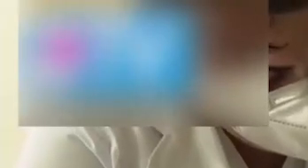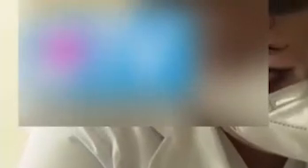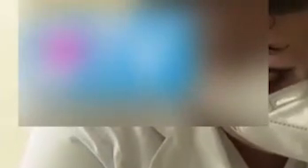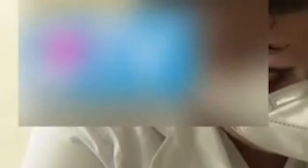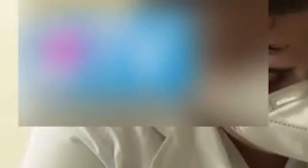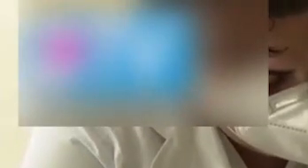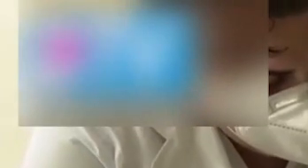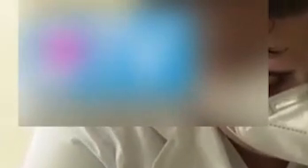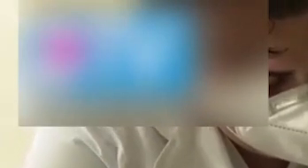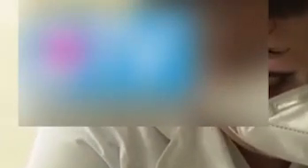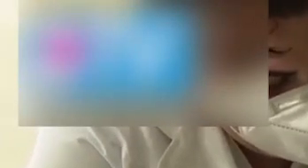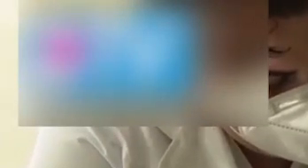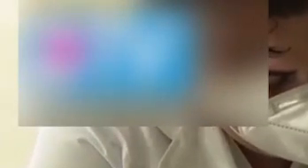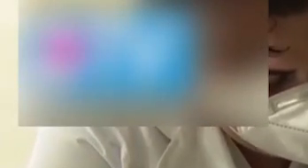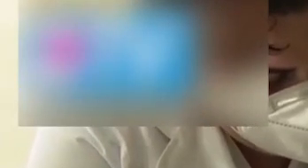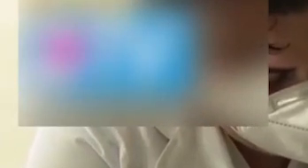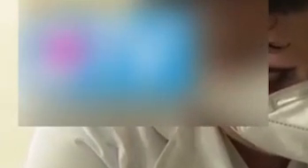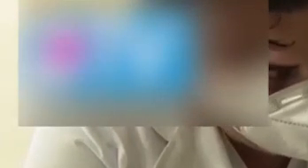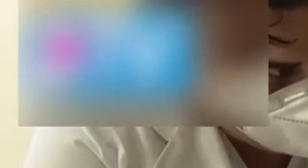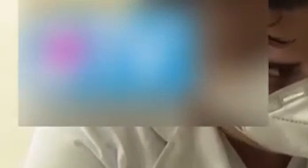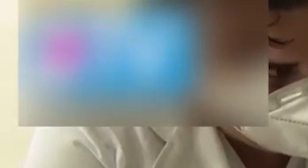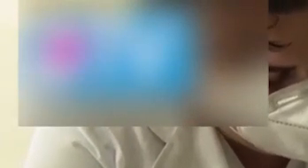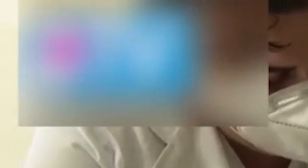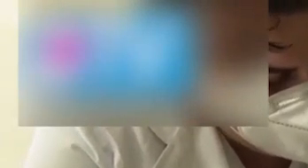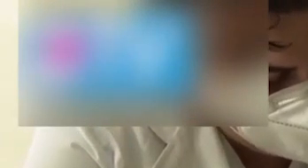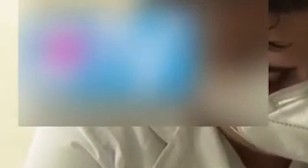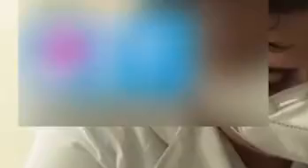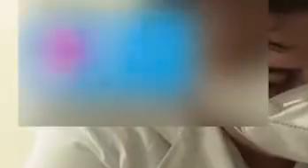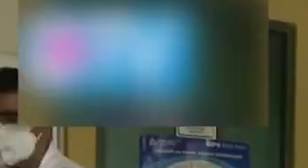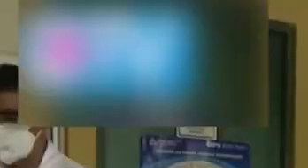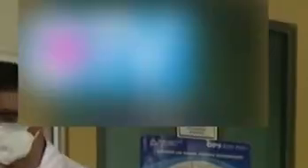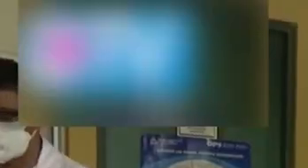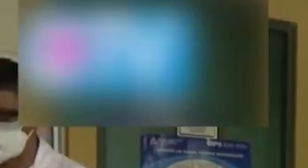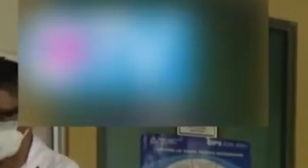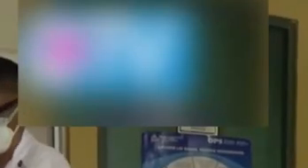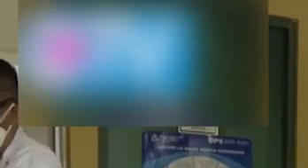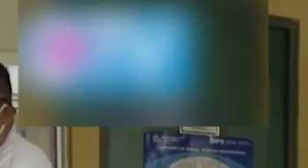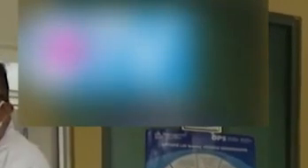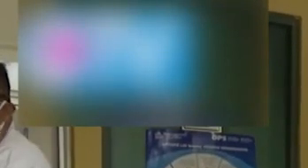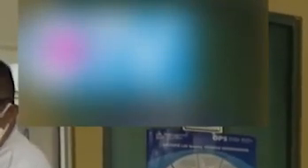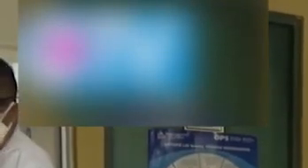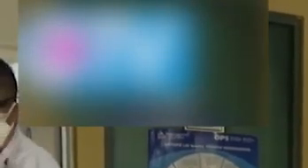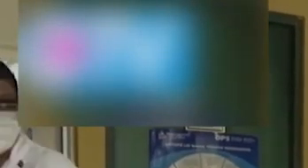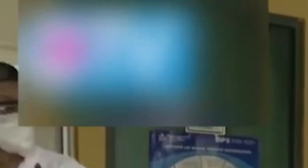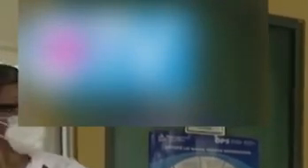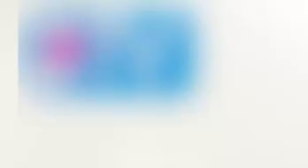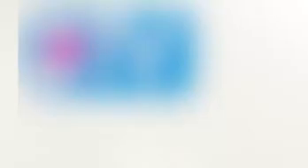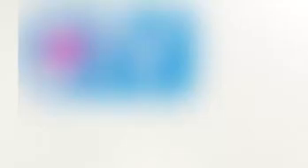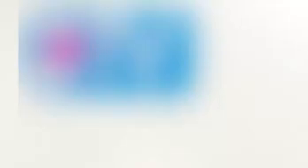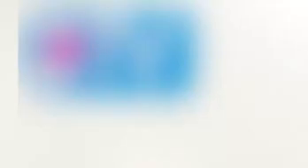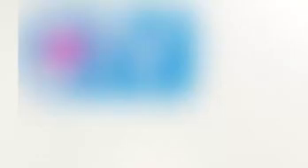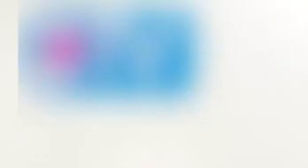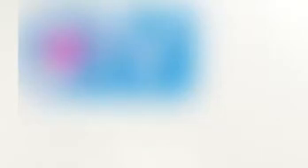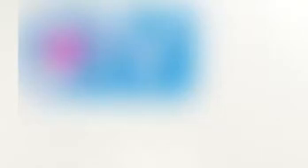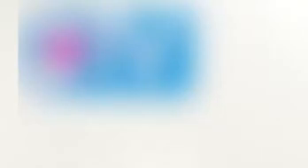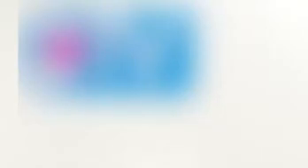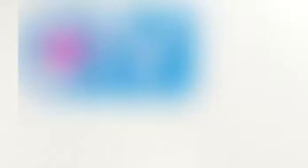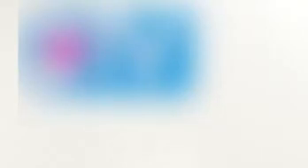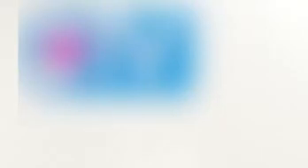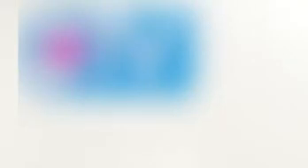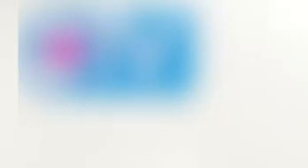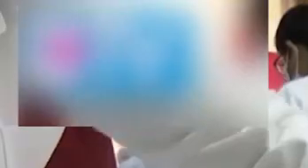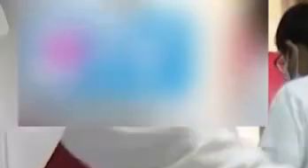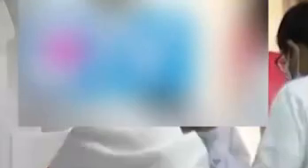la primera y segunda dosis. En el Distrito 6, en el Hospital Alemán, a las 8 de la mañana, se estará aplicando las